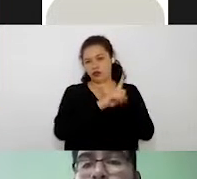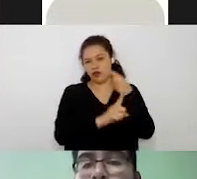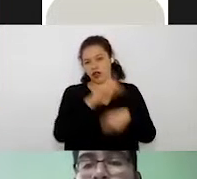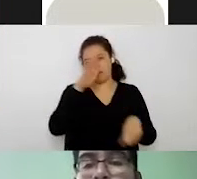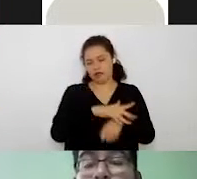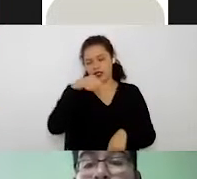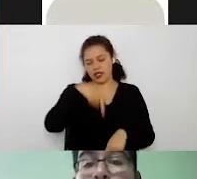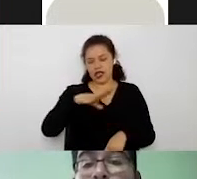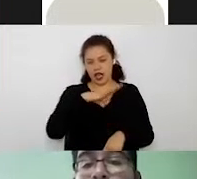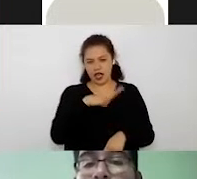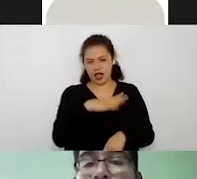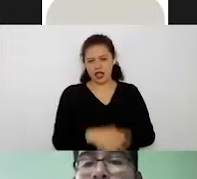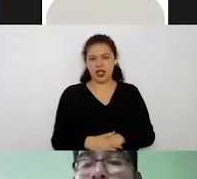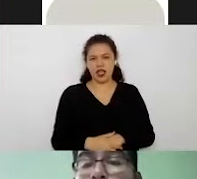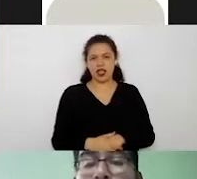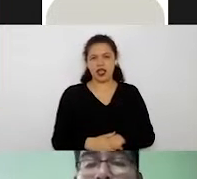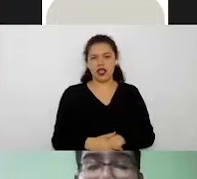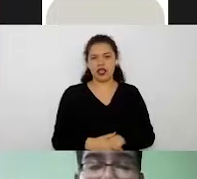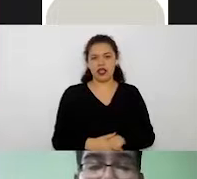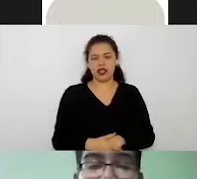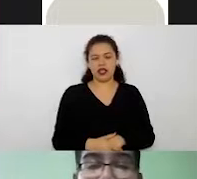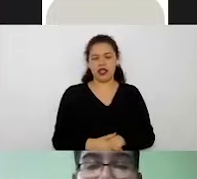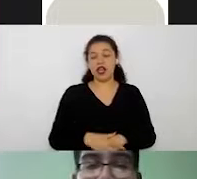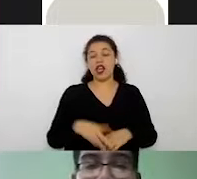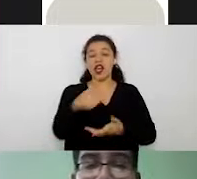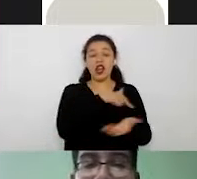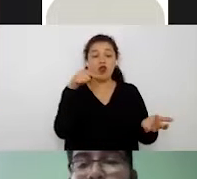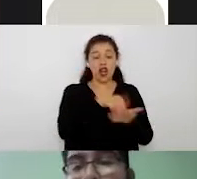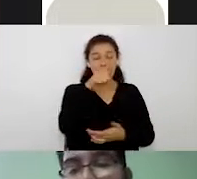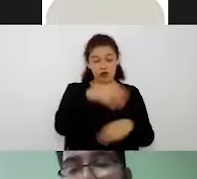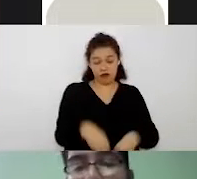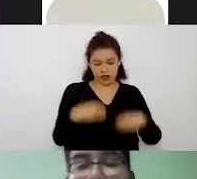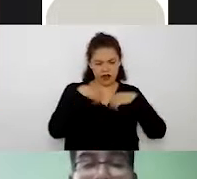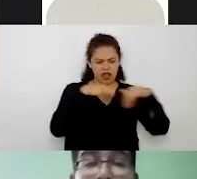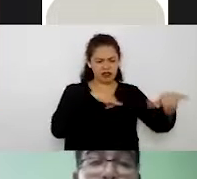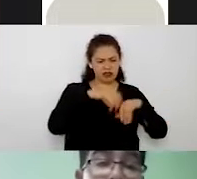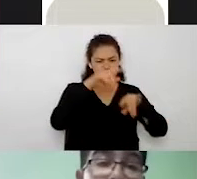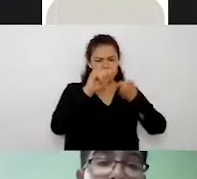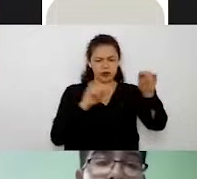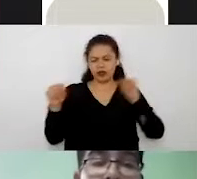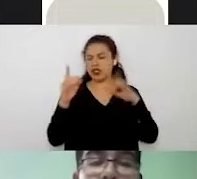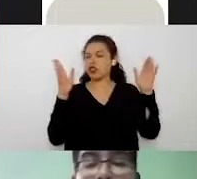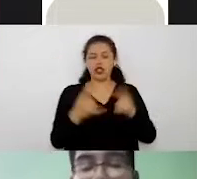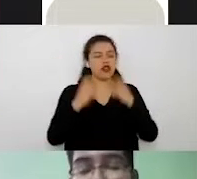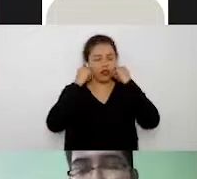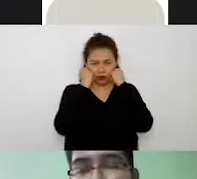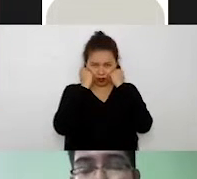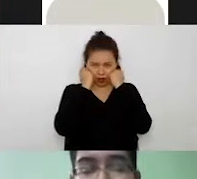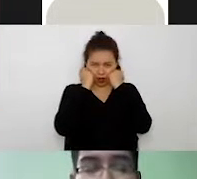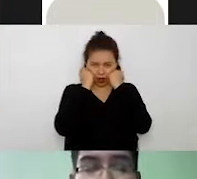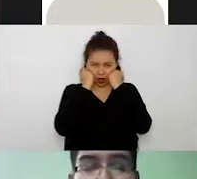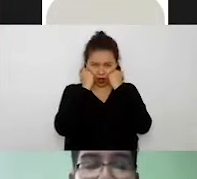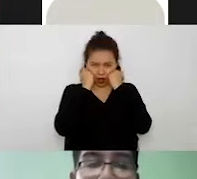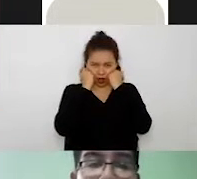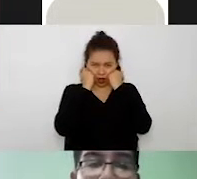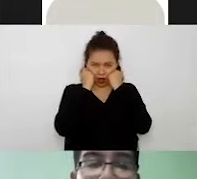nosotros, no importando la ubicación geográfica que tenga nuestro centro de trabajo, nuestro lugar en donde nos encontremos, porque muy